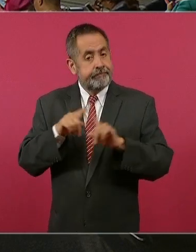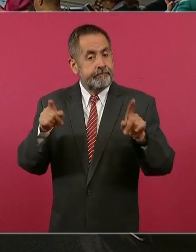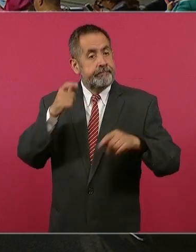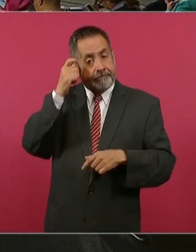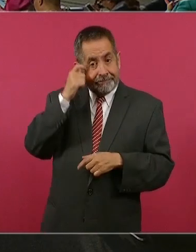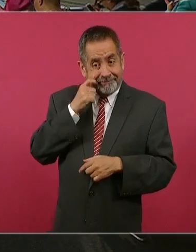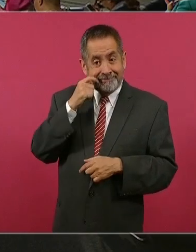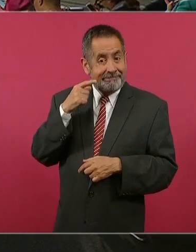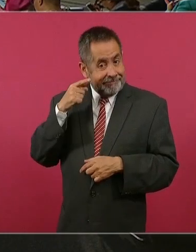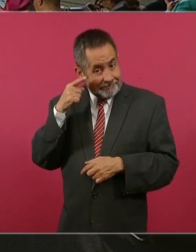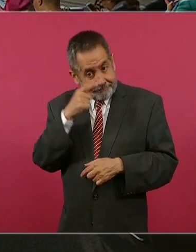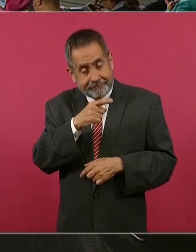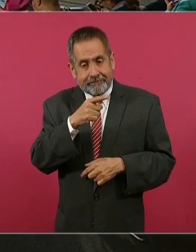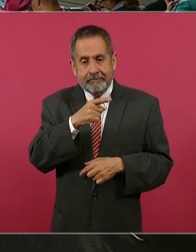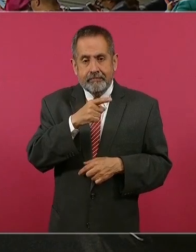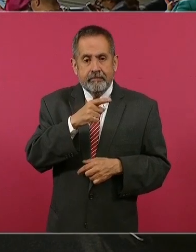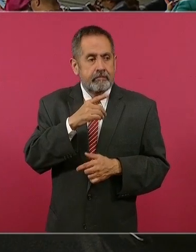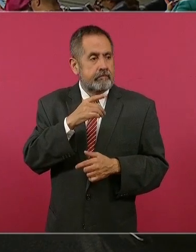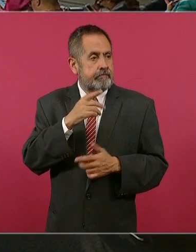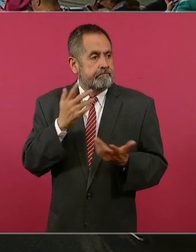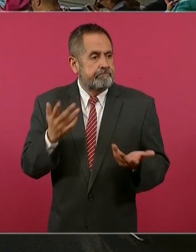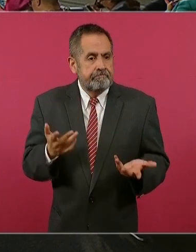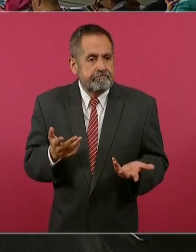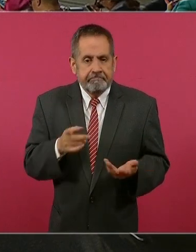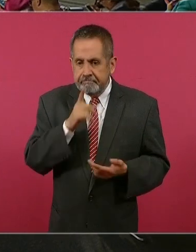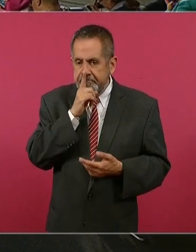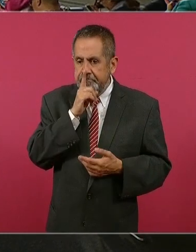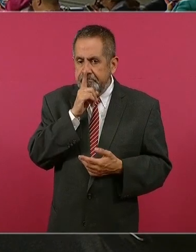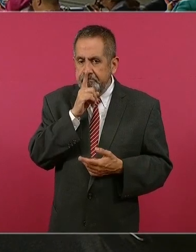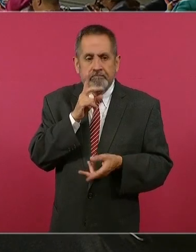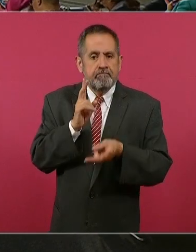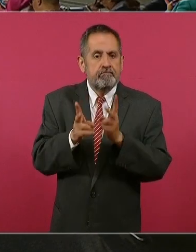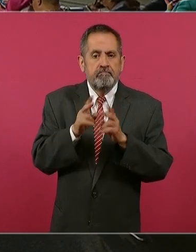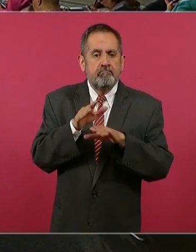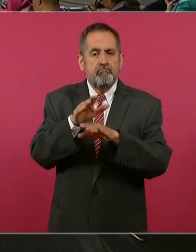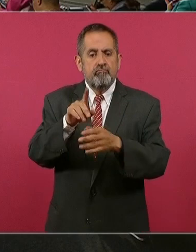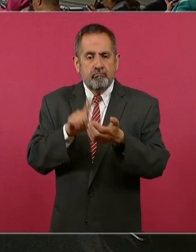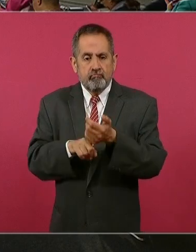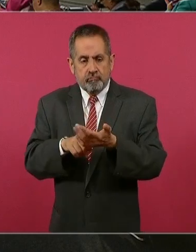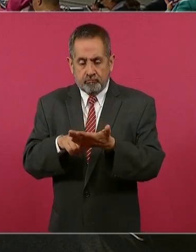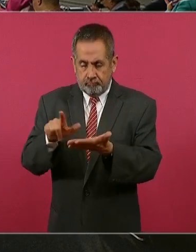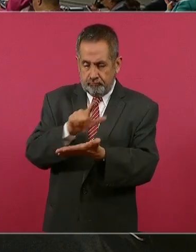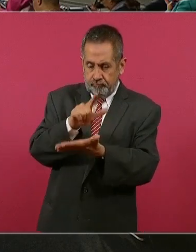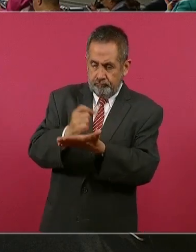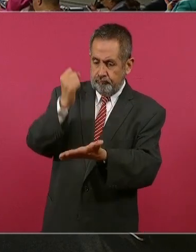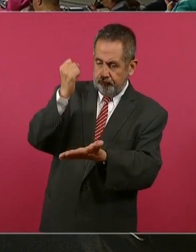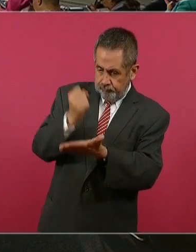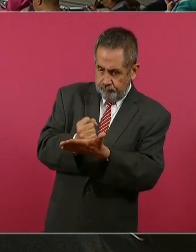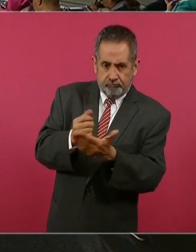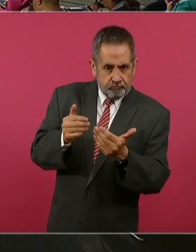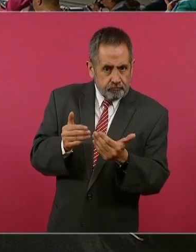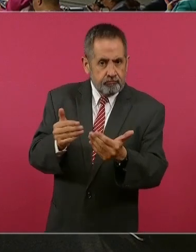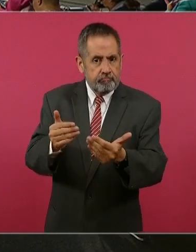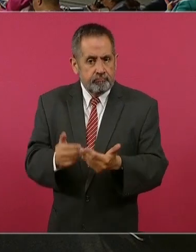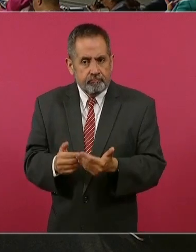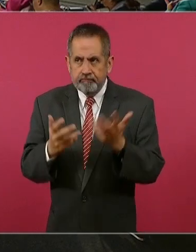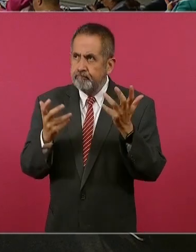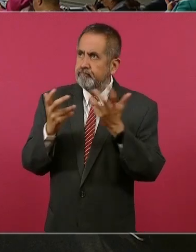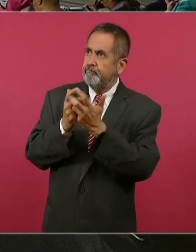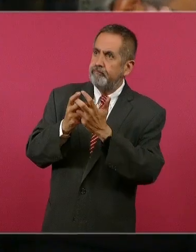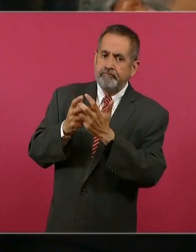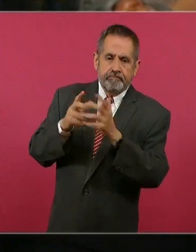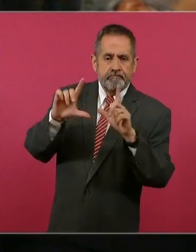se ha detenido, no se ha querido tocar el tema de aprobación de ley para poder armonizar